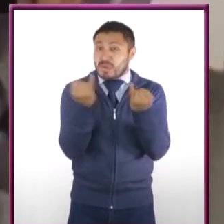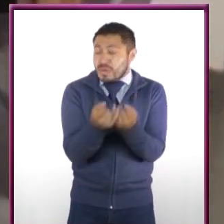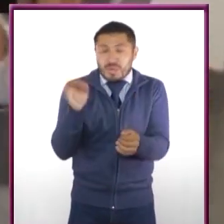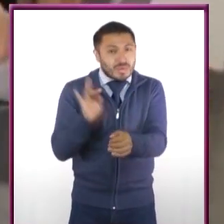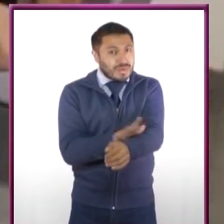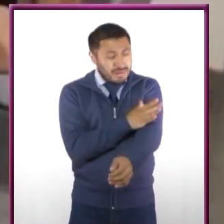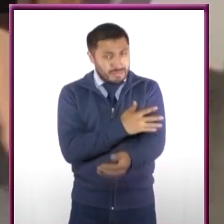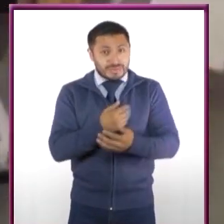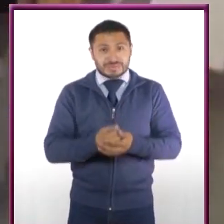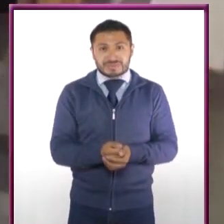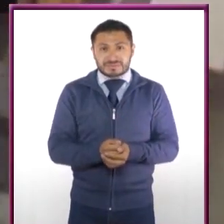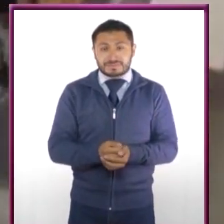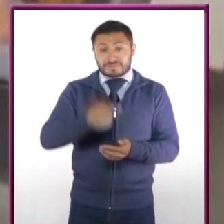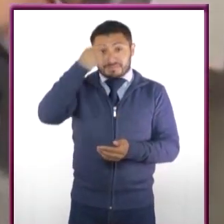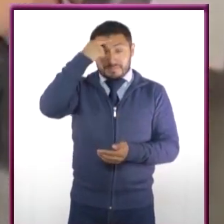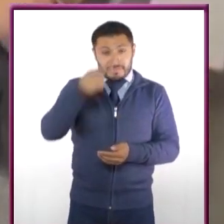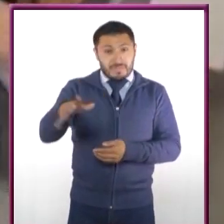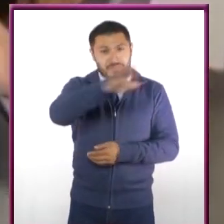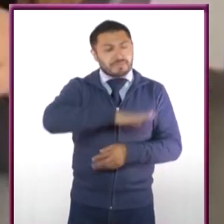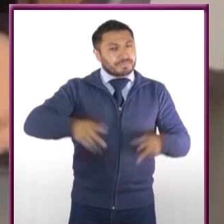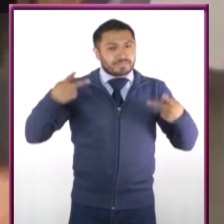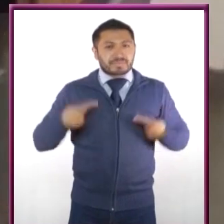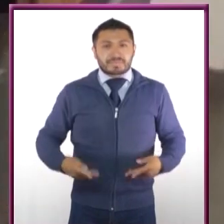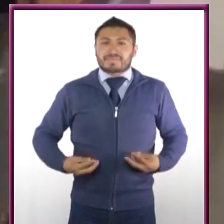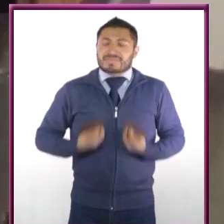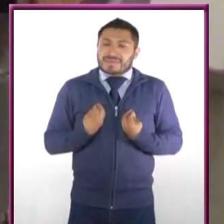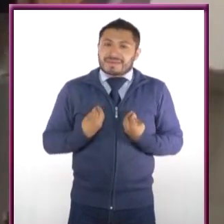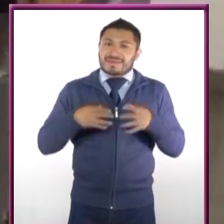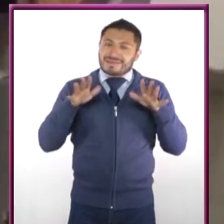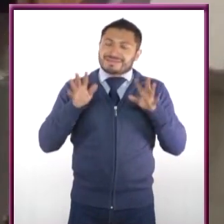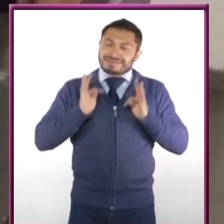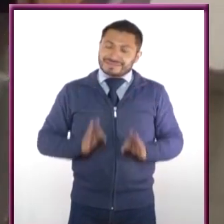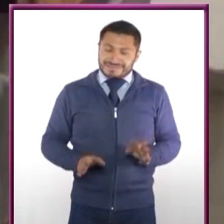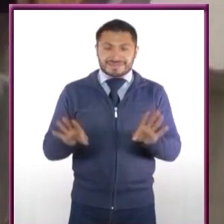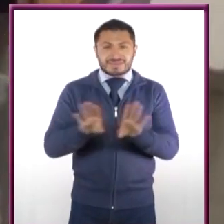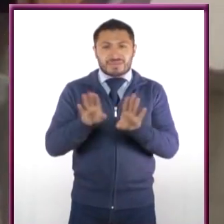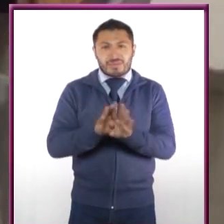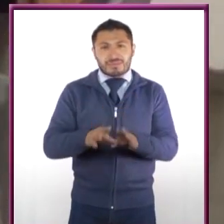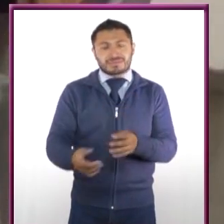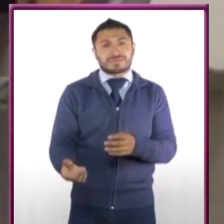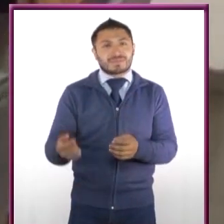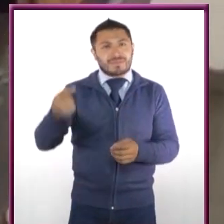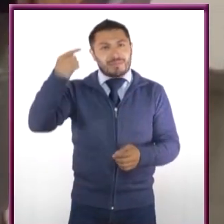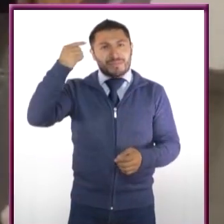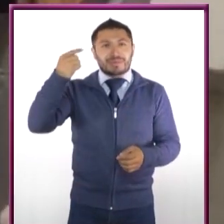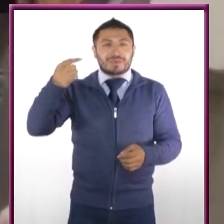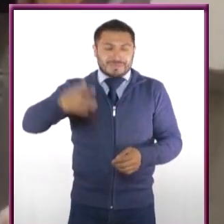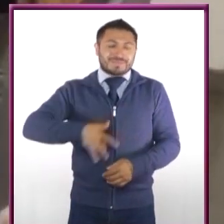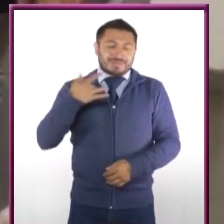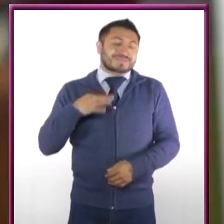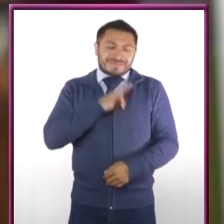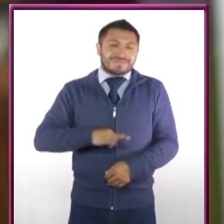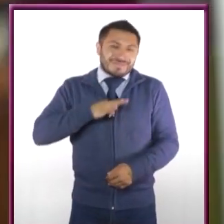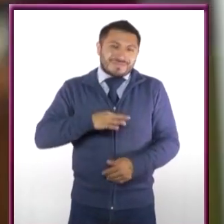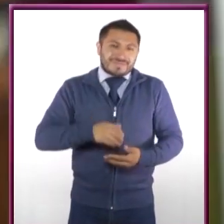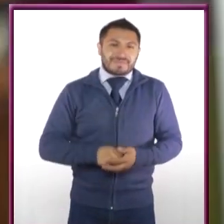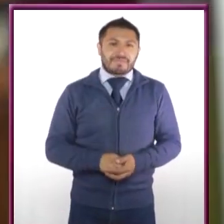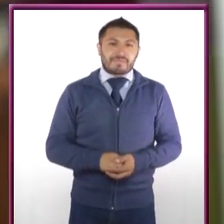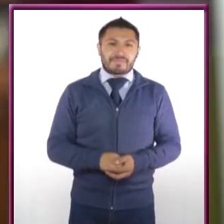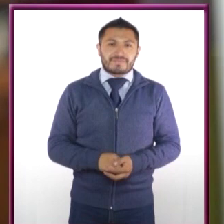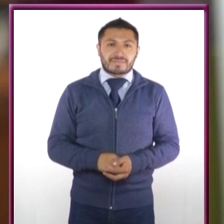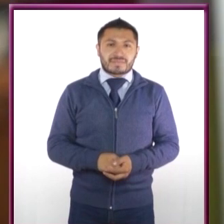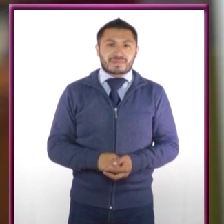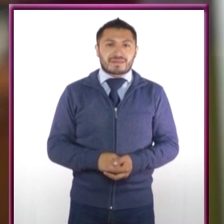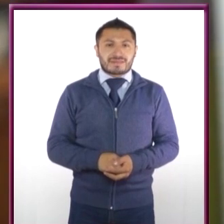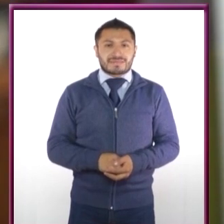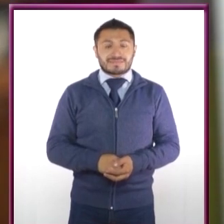de hecho, la tranquilidad, para poder vivir más tranquilos y tener destellos de felicidad, ¿no? David,